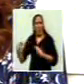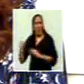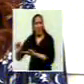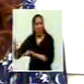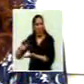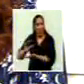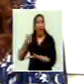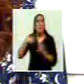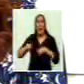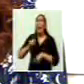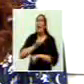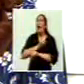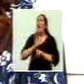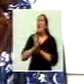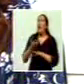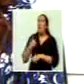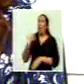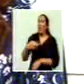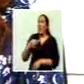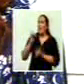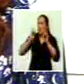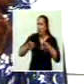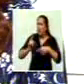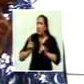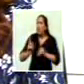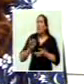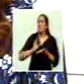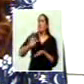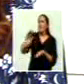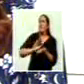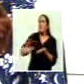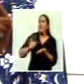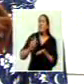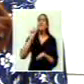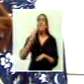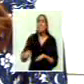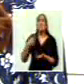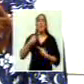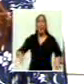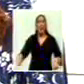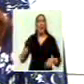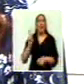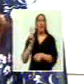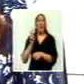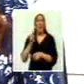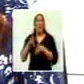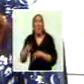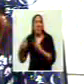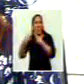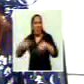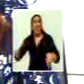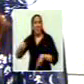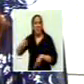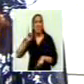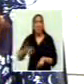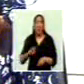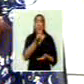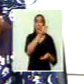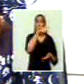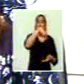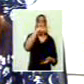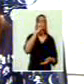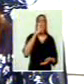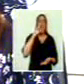en el sistema de la OTAN, que es el sistema de defensa del Atlántico Norte, un 2,6% de su